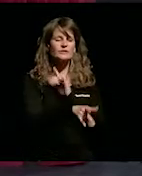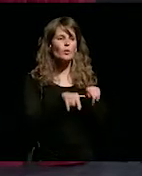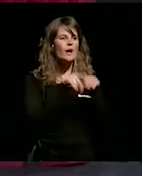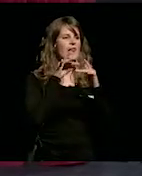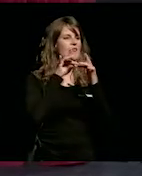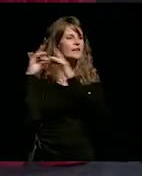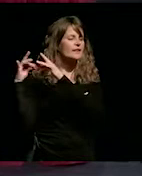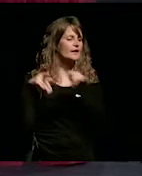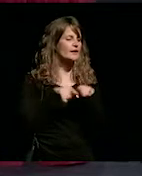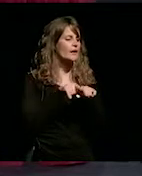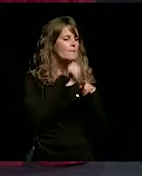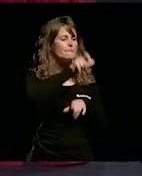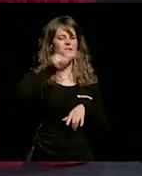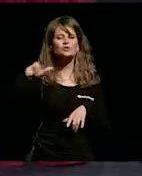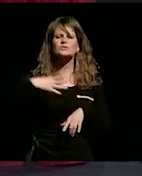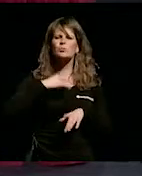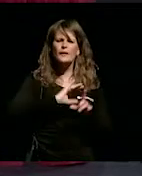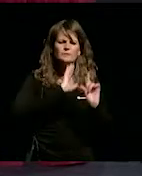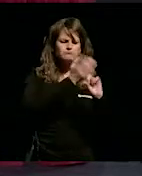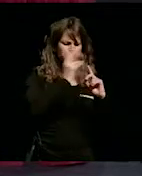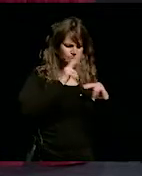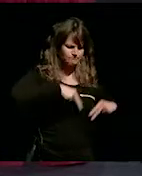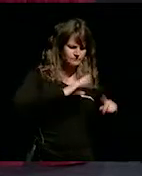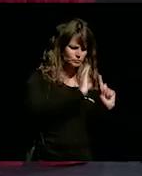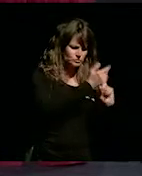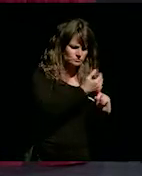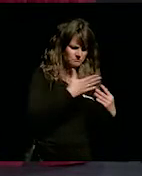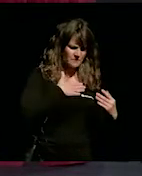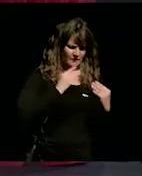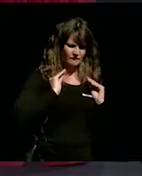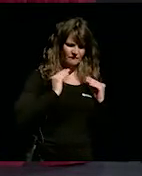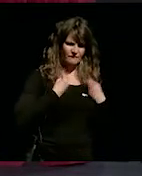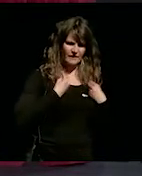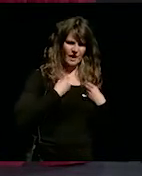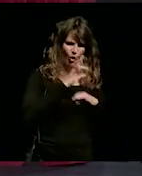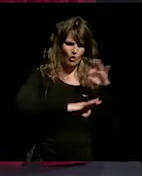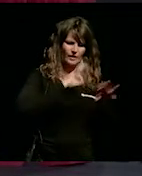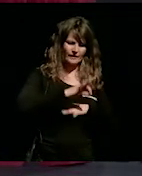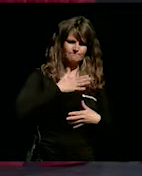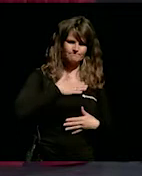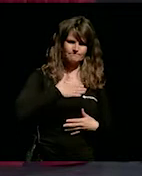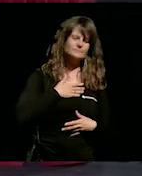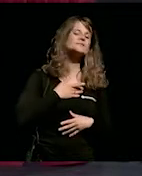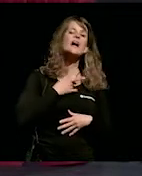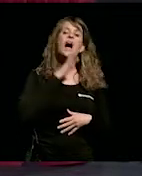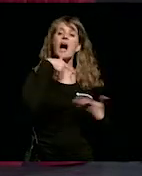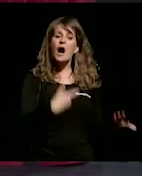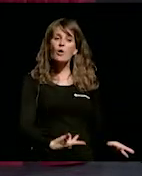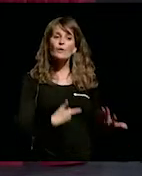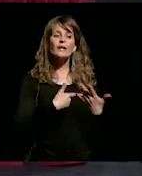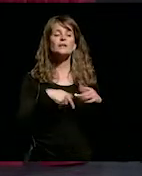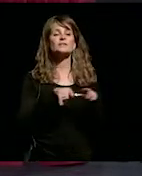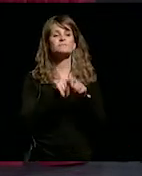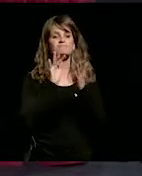personas que quieren encontrarse, que quieren apoderarse de sus propias vidas y organizarse. Estamos en